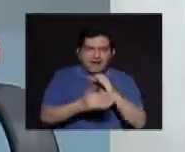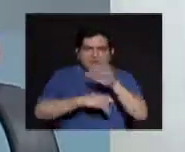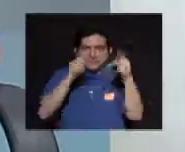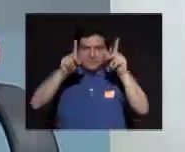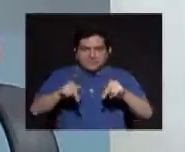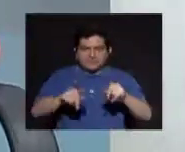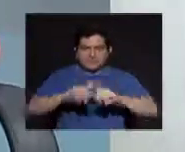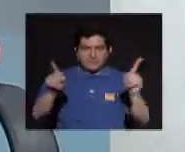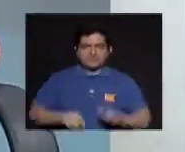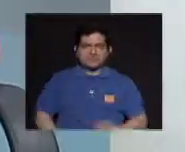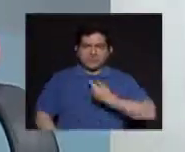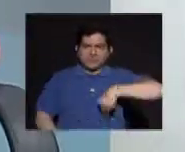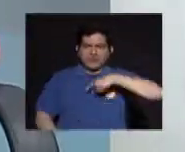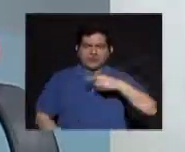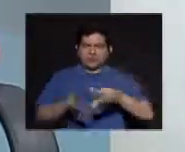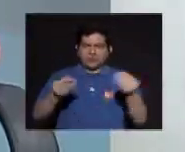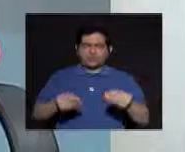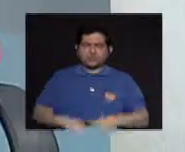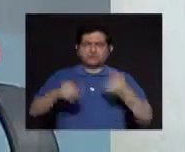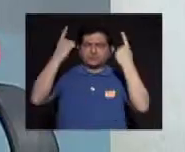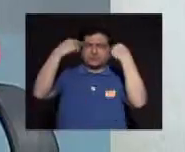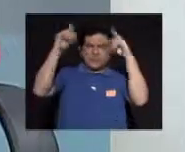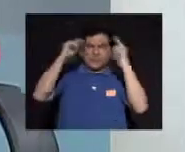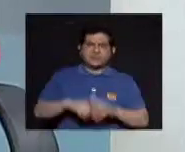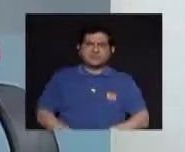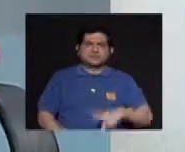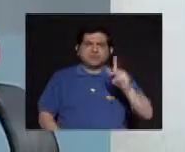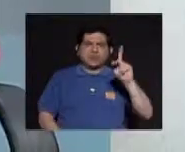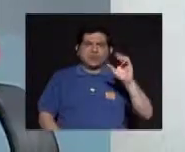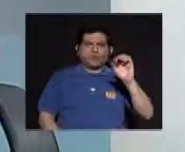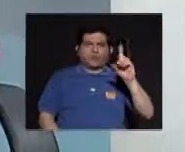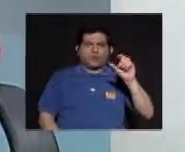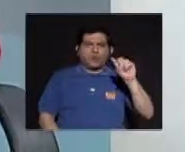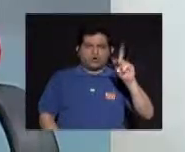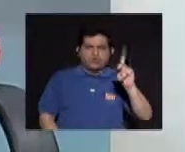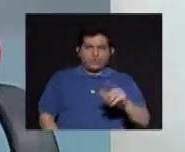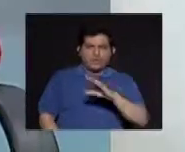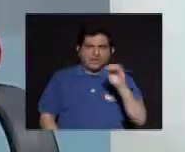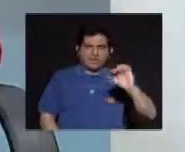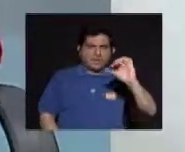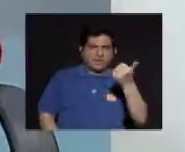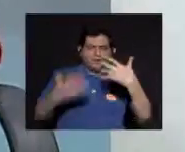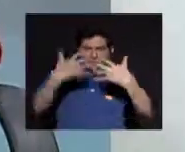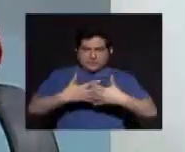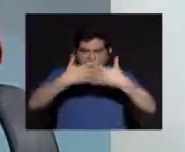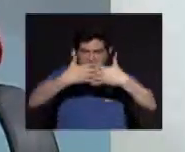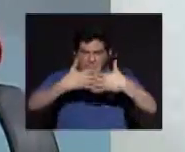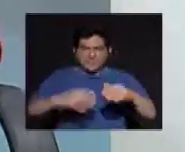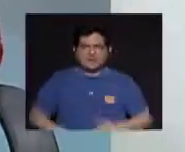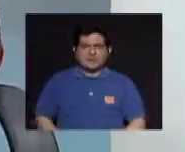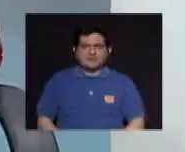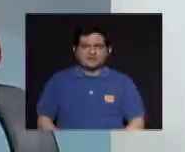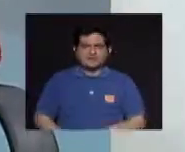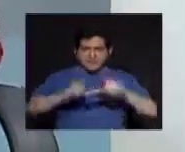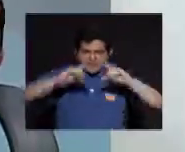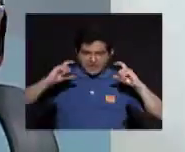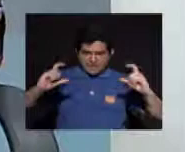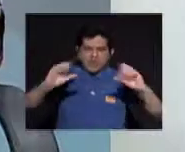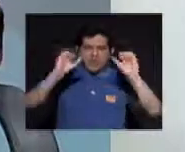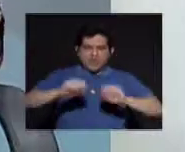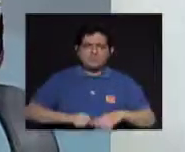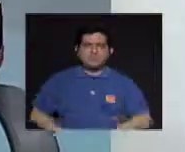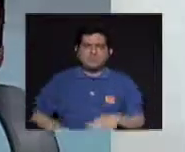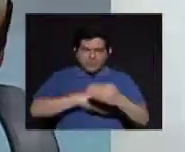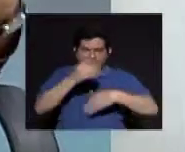lo dejo a Katy, pero digamos en producción para nosotros los logros más grandes fueron con Kodak y Deluxe con respecto al material, digamos,